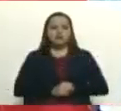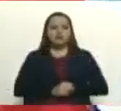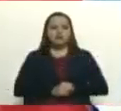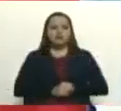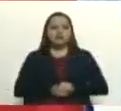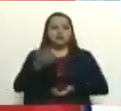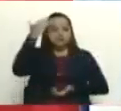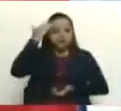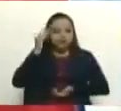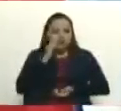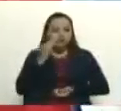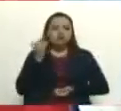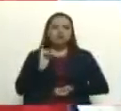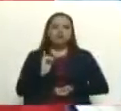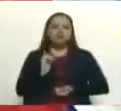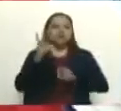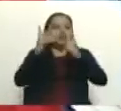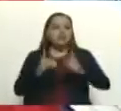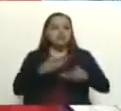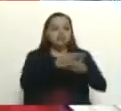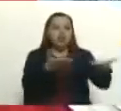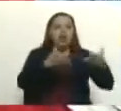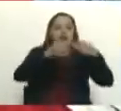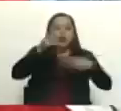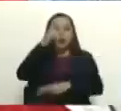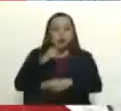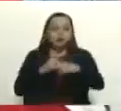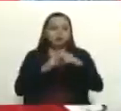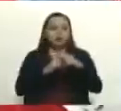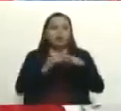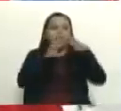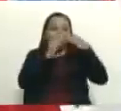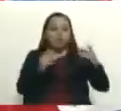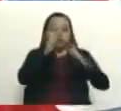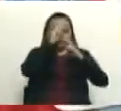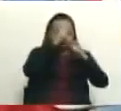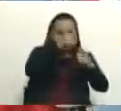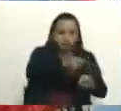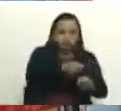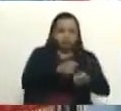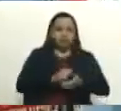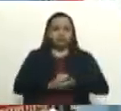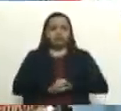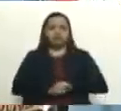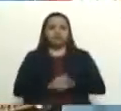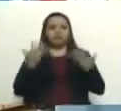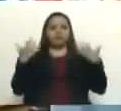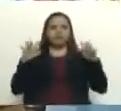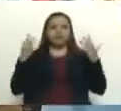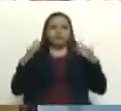Tibisay merece todos los honores y todos los reconocimientos.